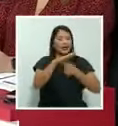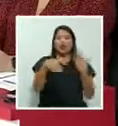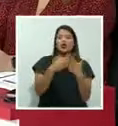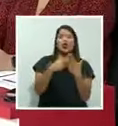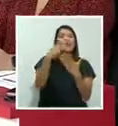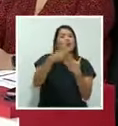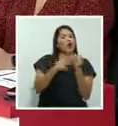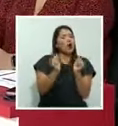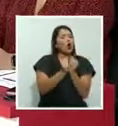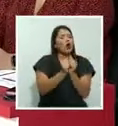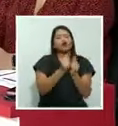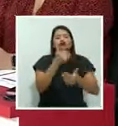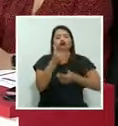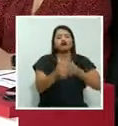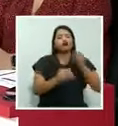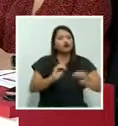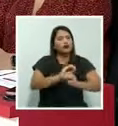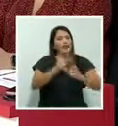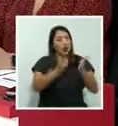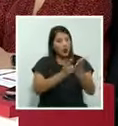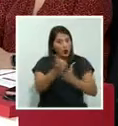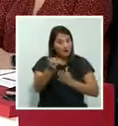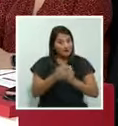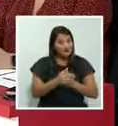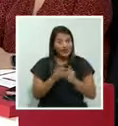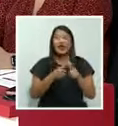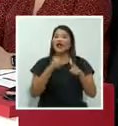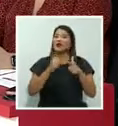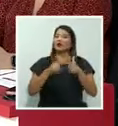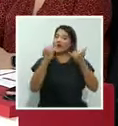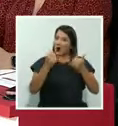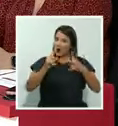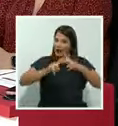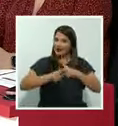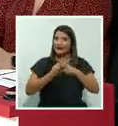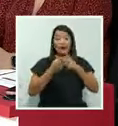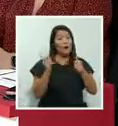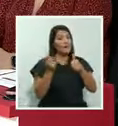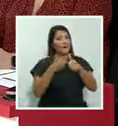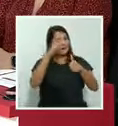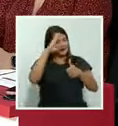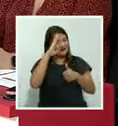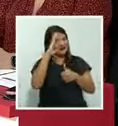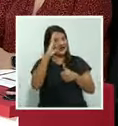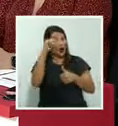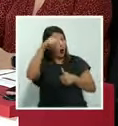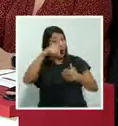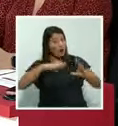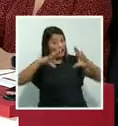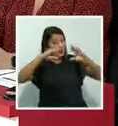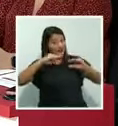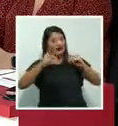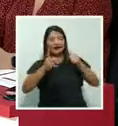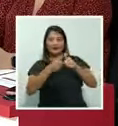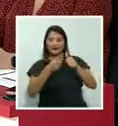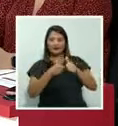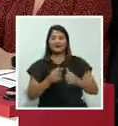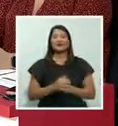cualquier proceso que realiza la Junta de Protección Social. Así que iniciamos saludando en esta tarde a la mesa de